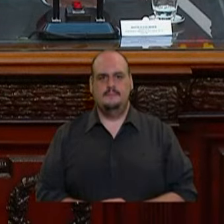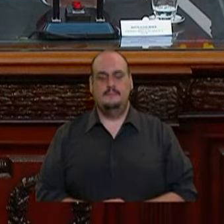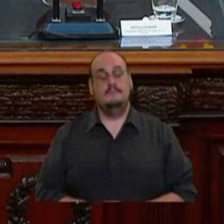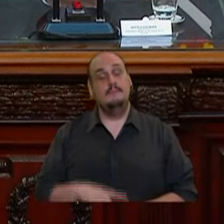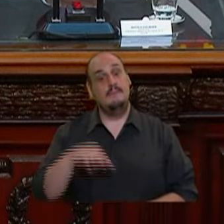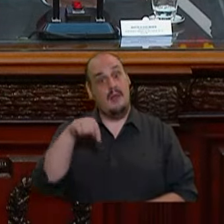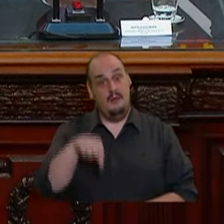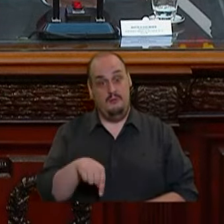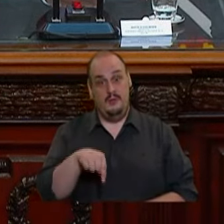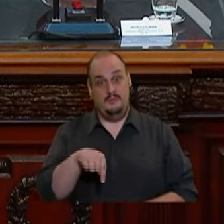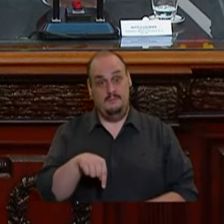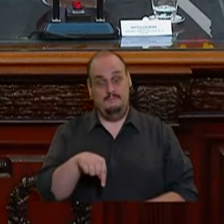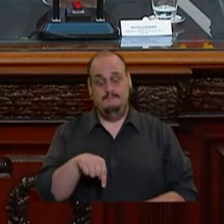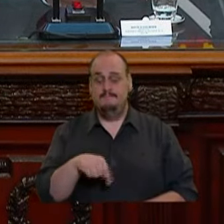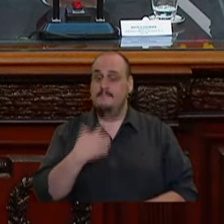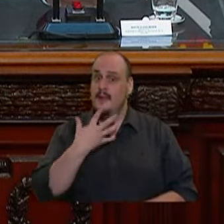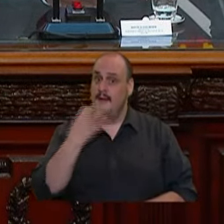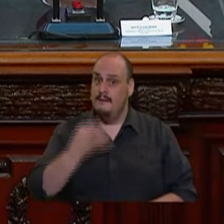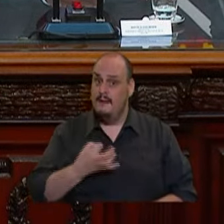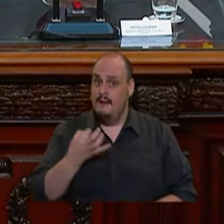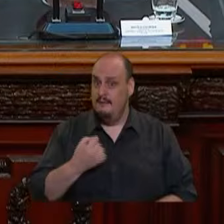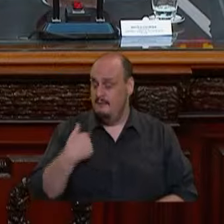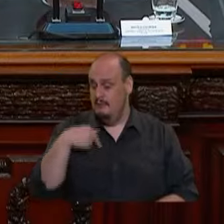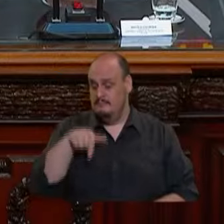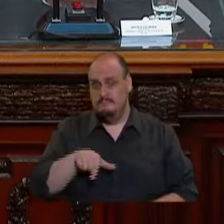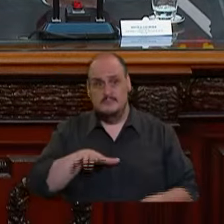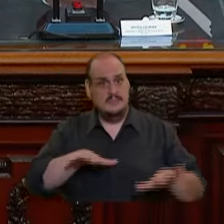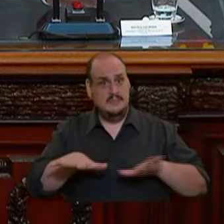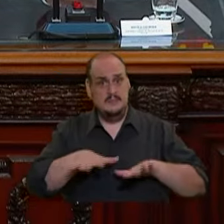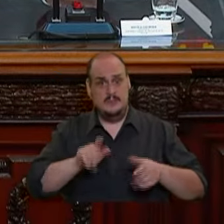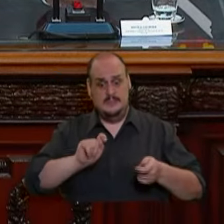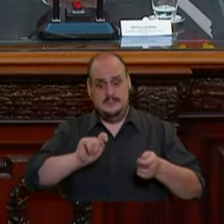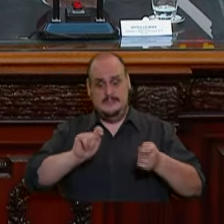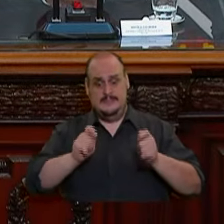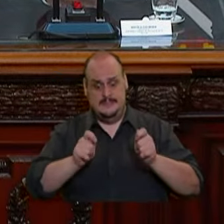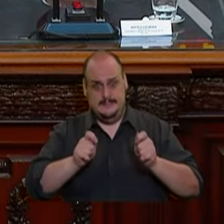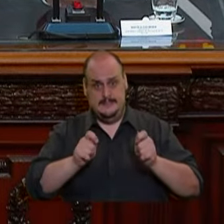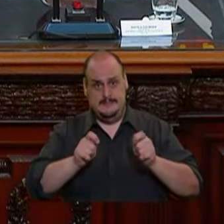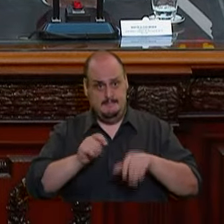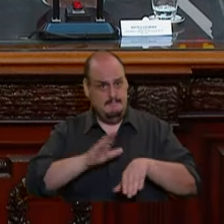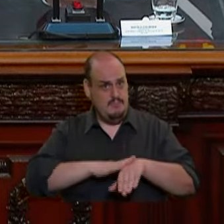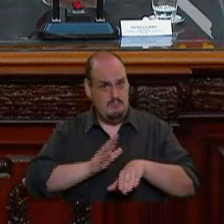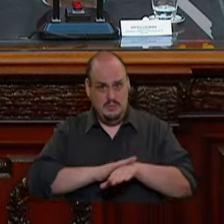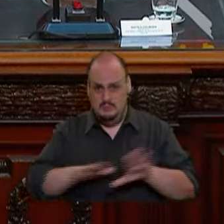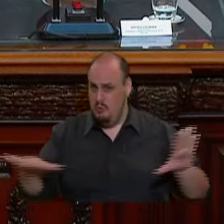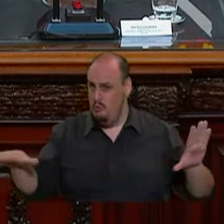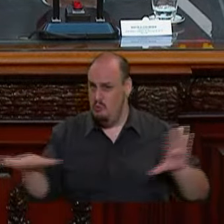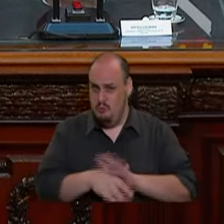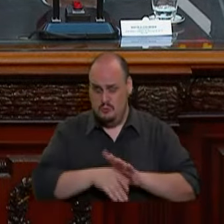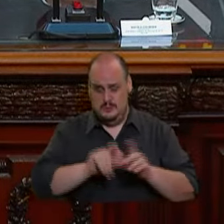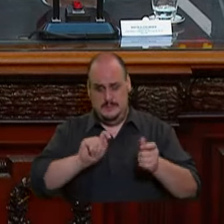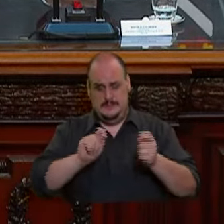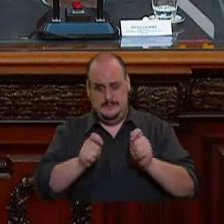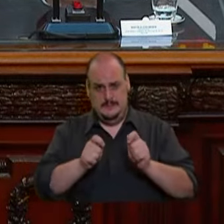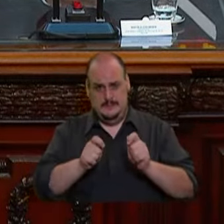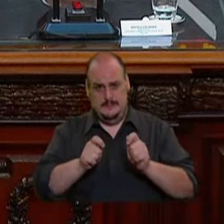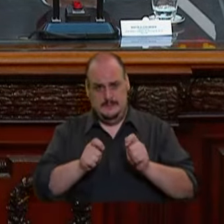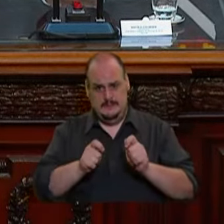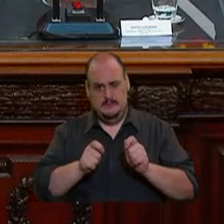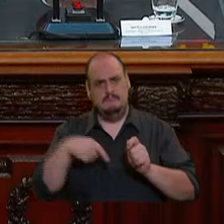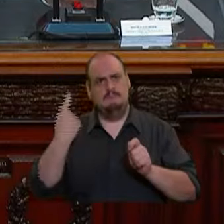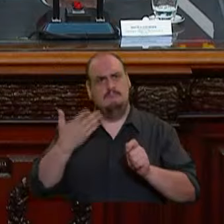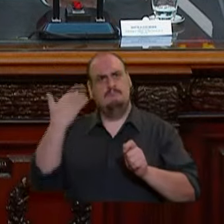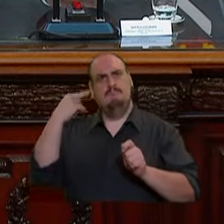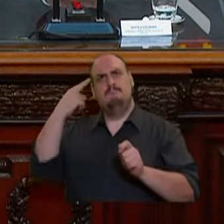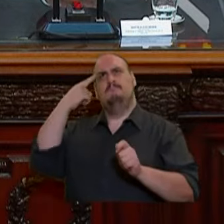Ahora, la realidad es que hoy nos encontramos frente a un punto de inflexión. La crisis que hemos caracterizado es mucho más profunda